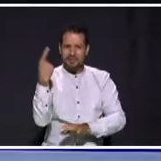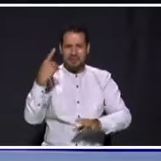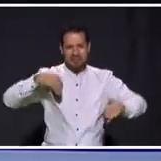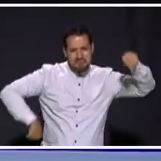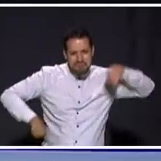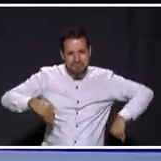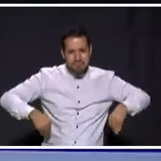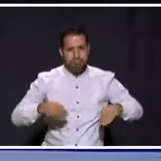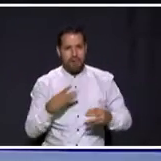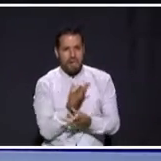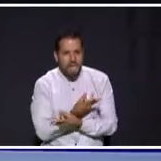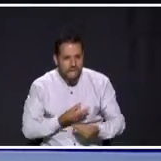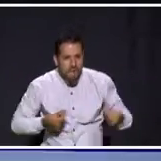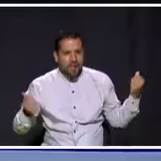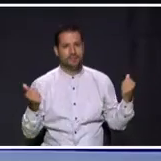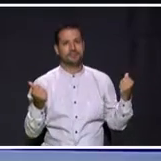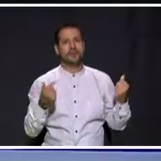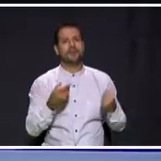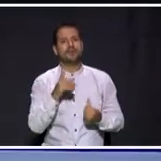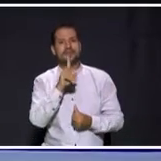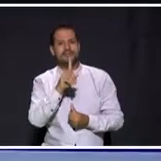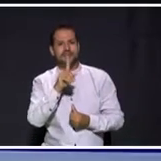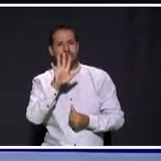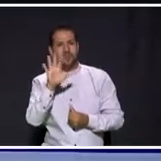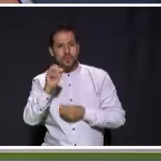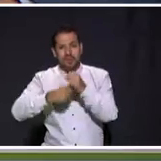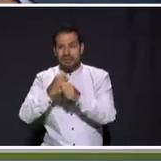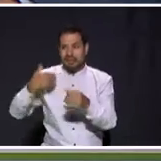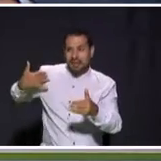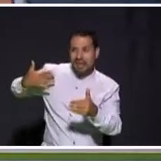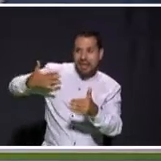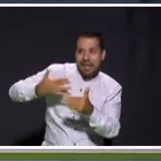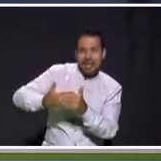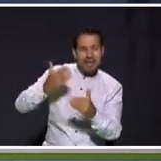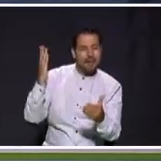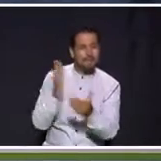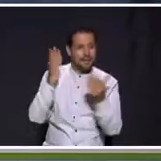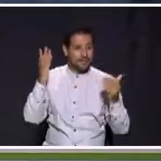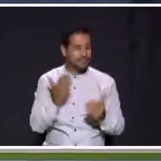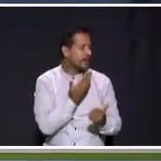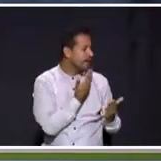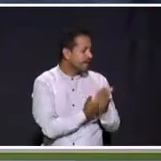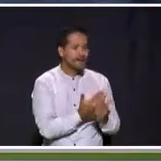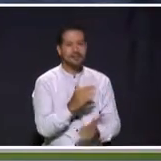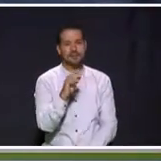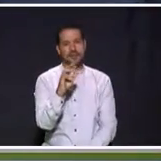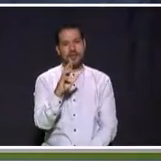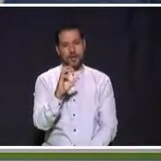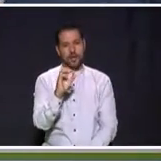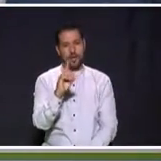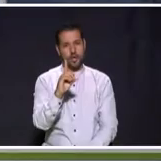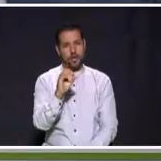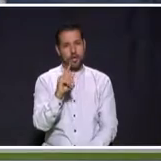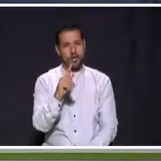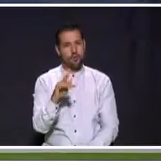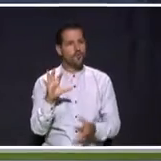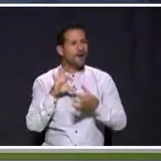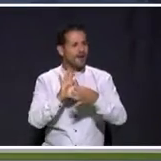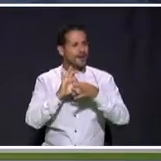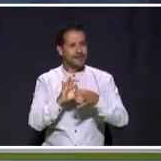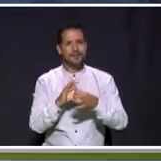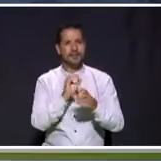gobernado antioquia por más de 150 años muchas gracias al candidato rodolfo correa de la alianza social independiente saludamos